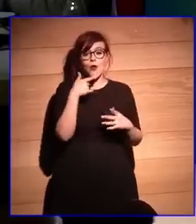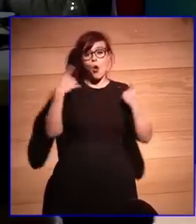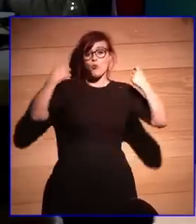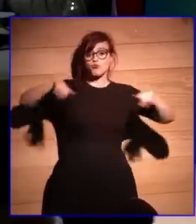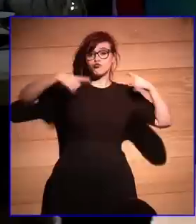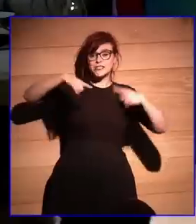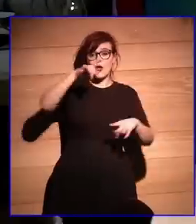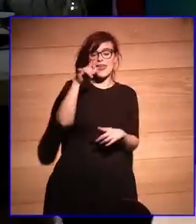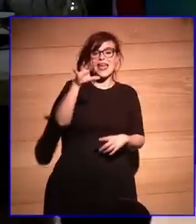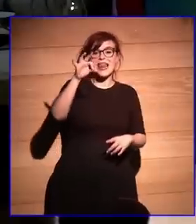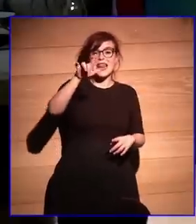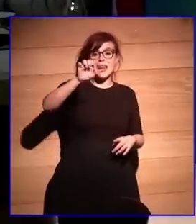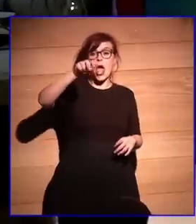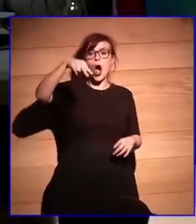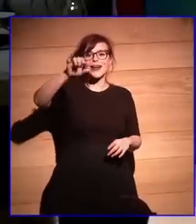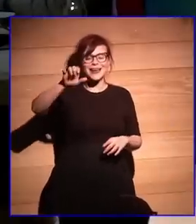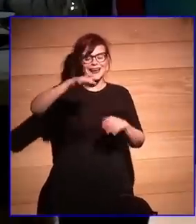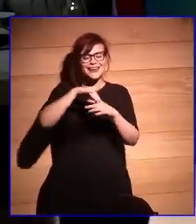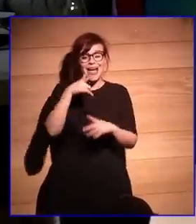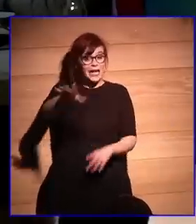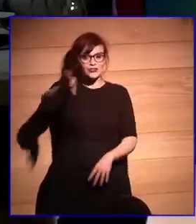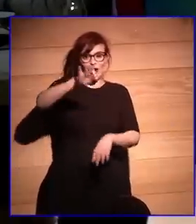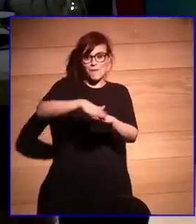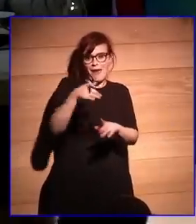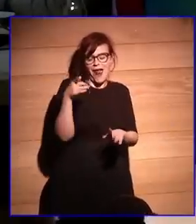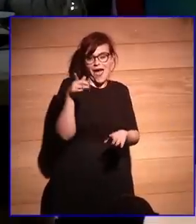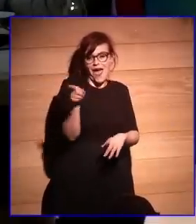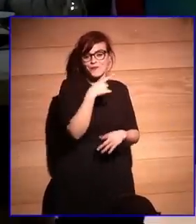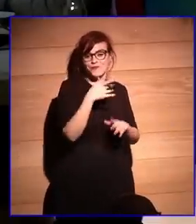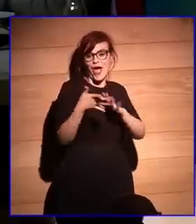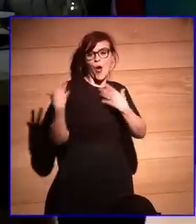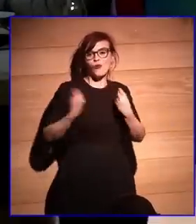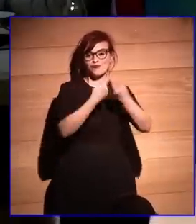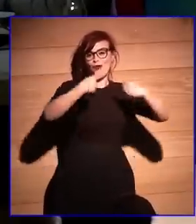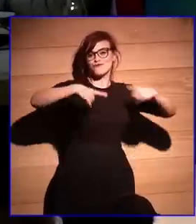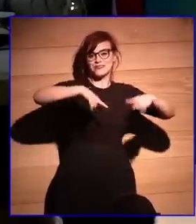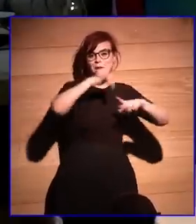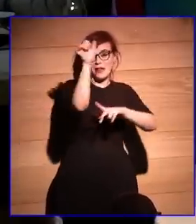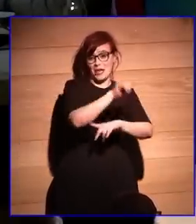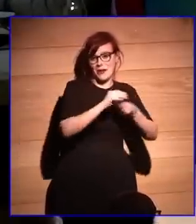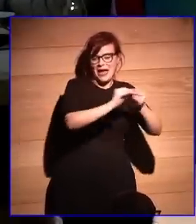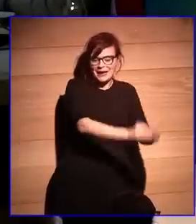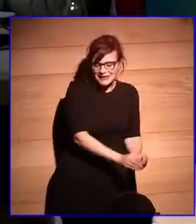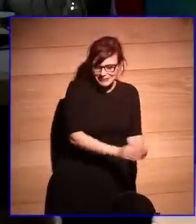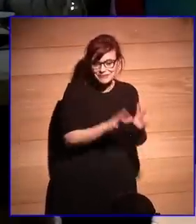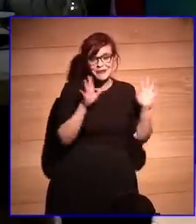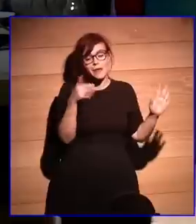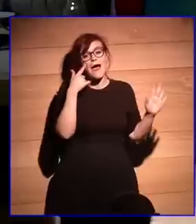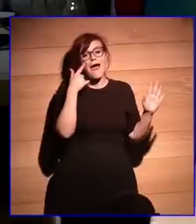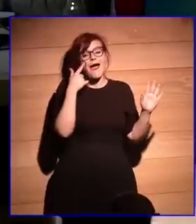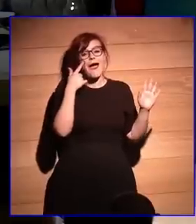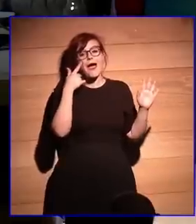Sergio Leone y le ofrece una gira como lo ofreció Arturo. O sea, en su tremenda. Vida. Y era algo, es impresionante. O sea, es algo, pero